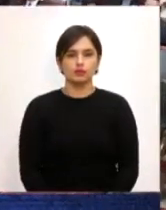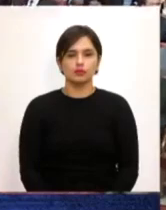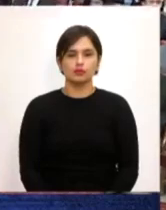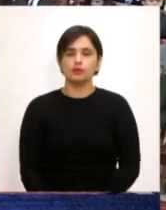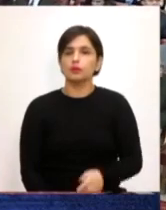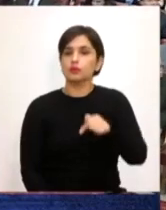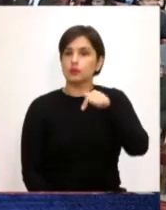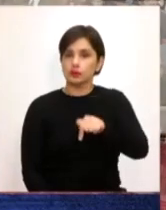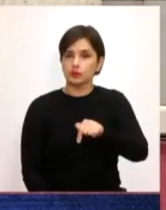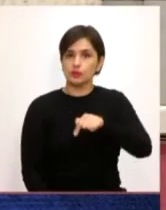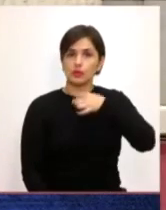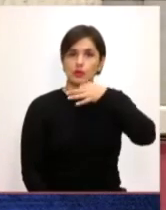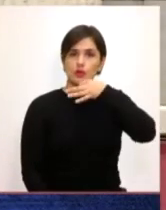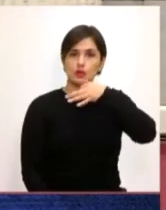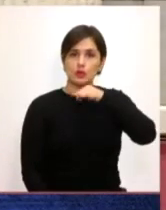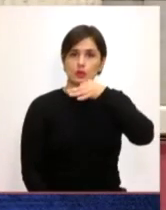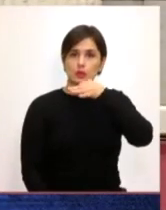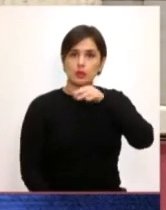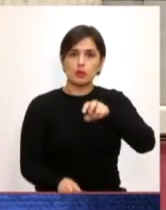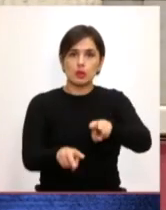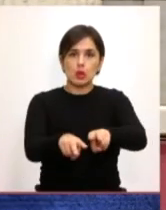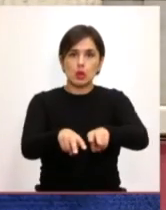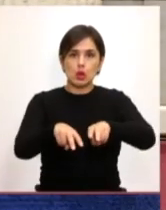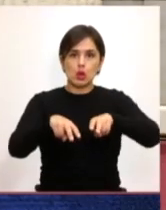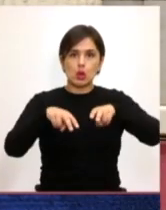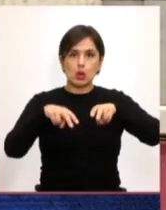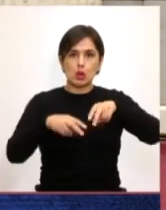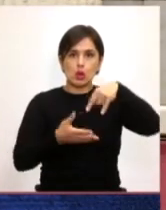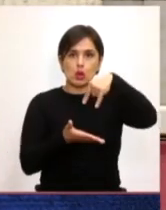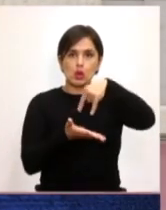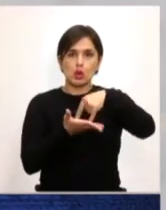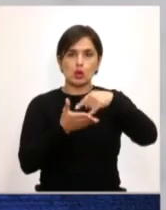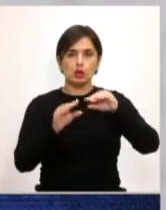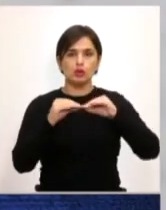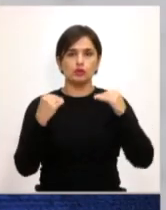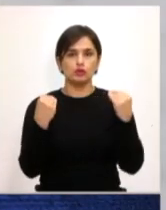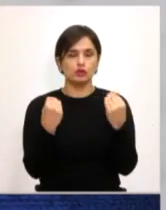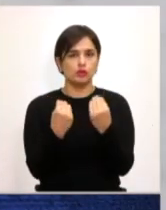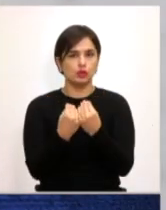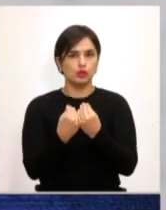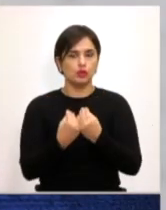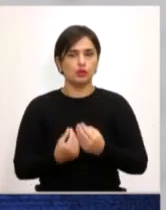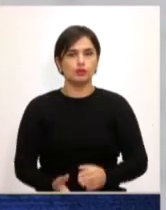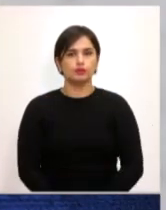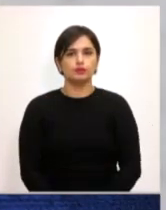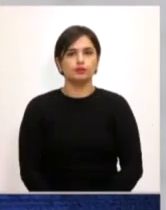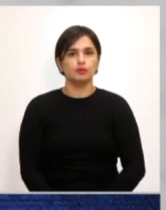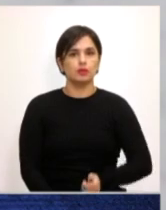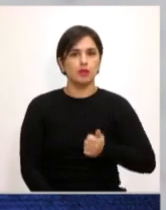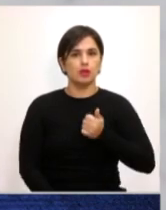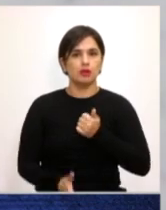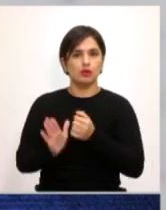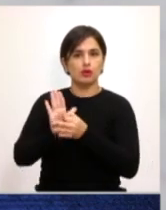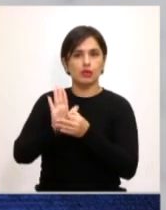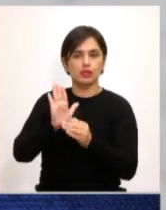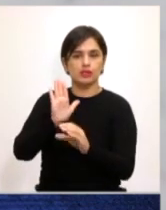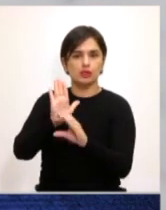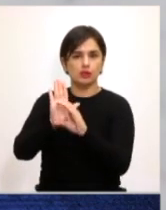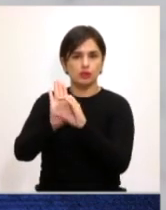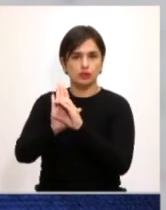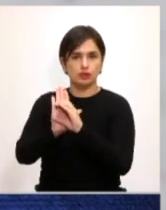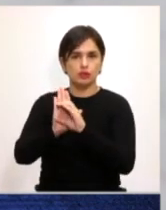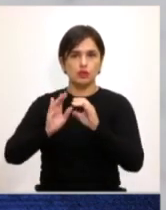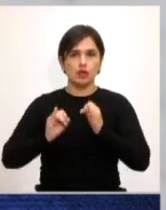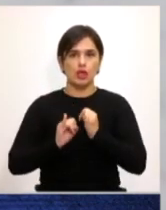Hoy me dirijo a este Congreso Pleno para rendir, en conformidad con la Constitución Política,